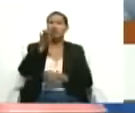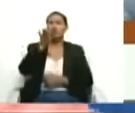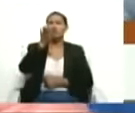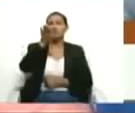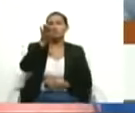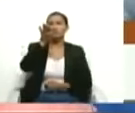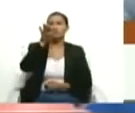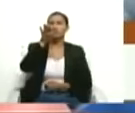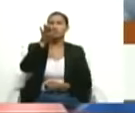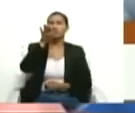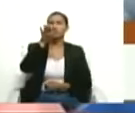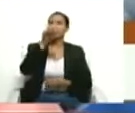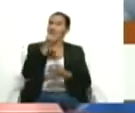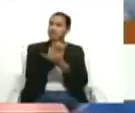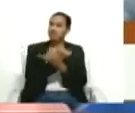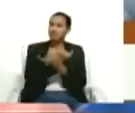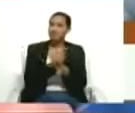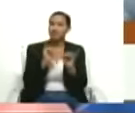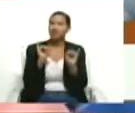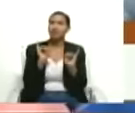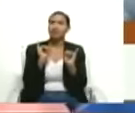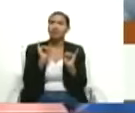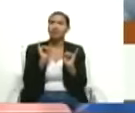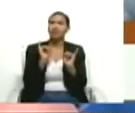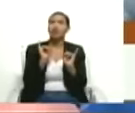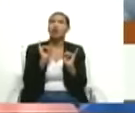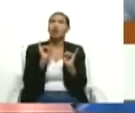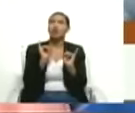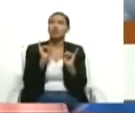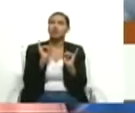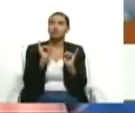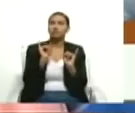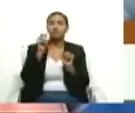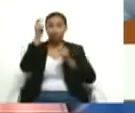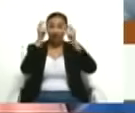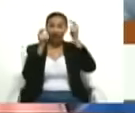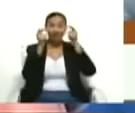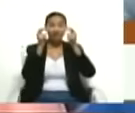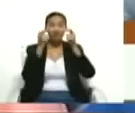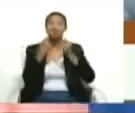en la independencia plena, como nos convocaba el comandante Chávez,